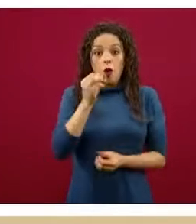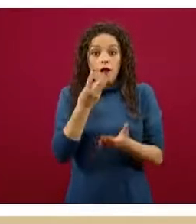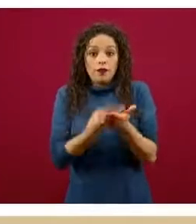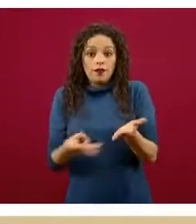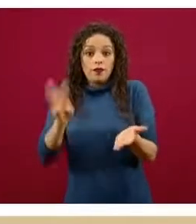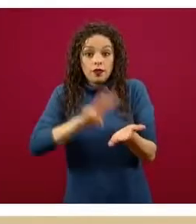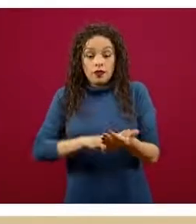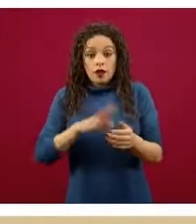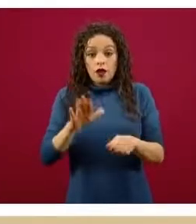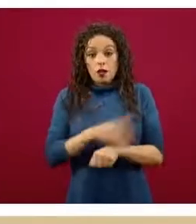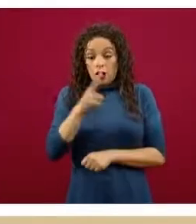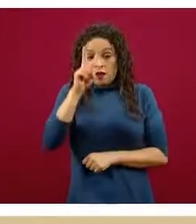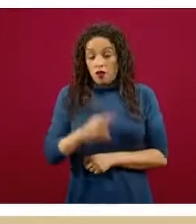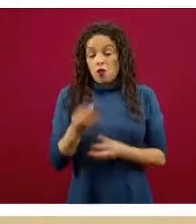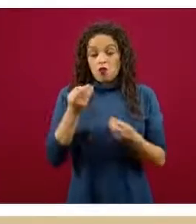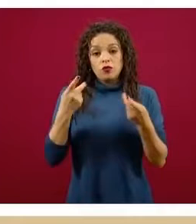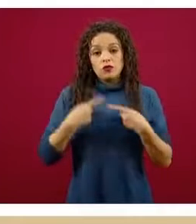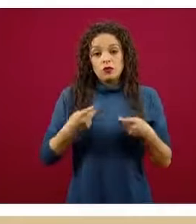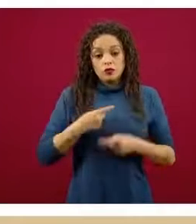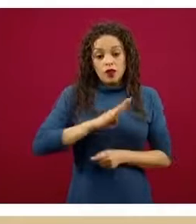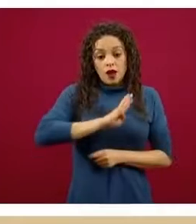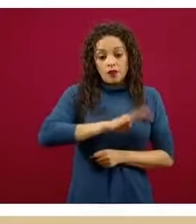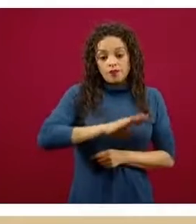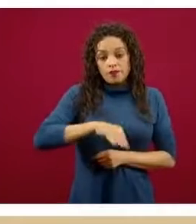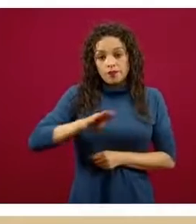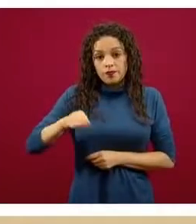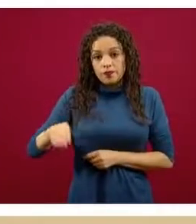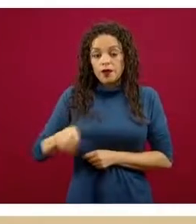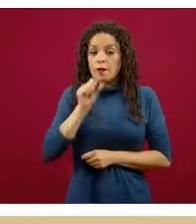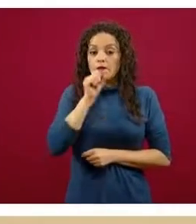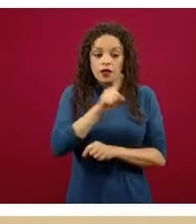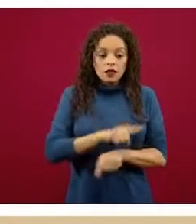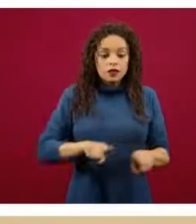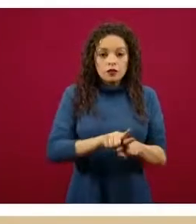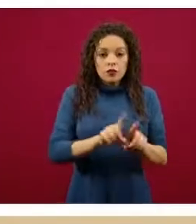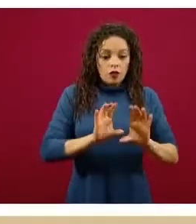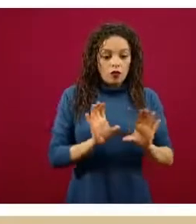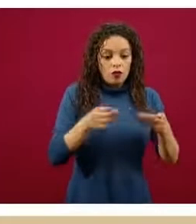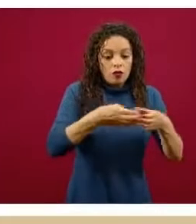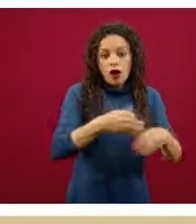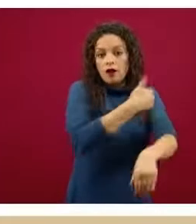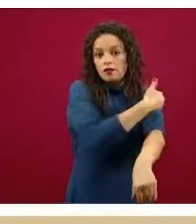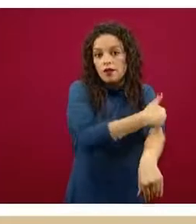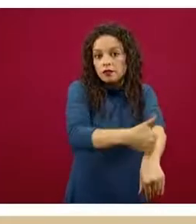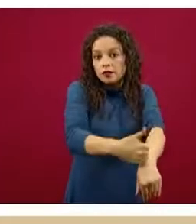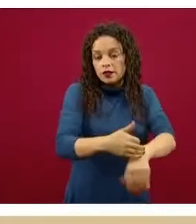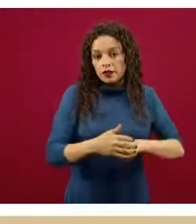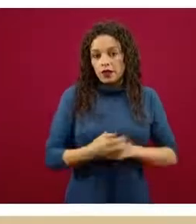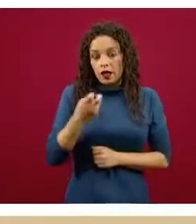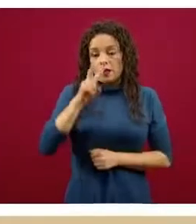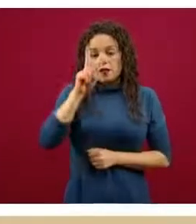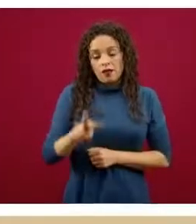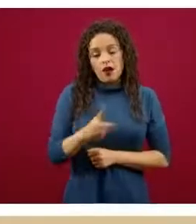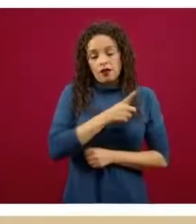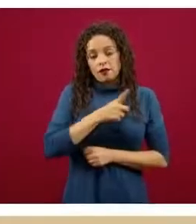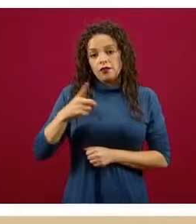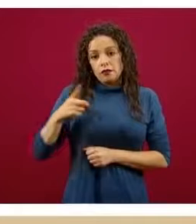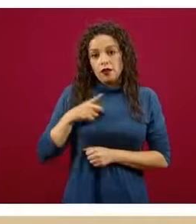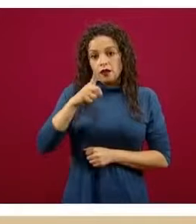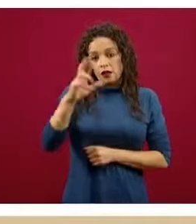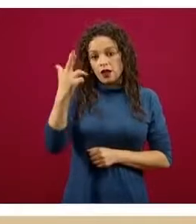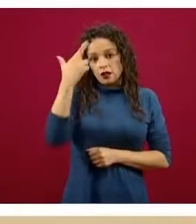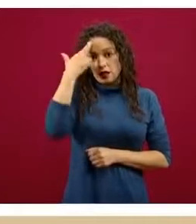porque muchas personas también han fallecido dentro de un mismo núcleo familiar, y hay que tenerlo mucho en